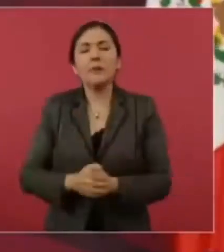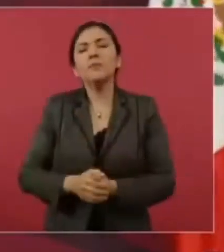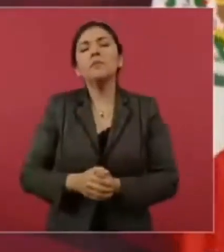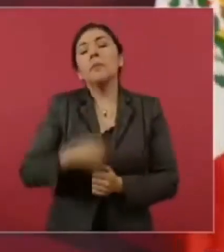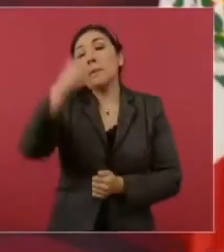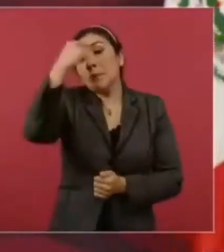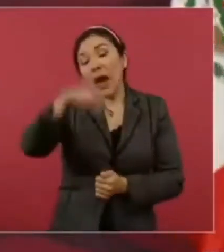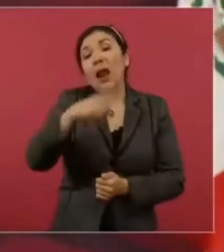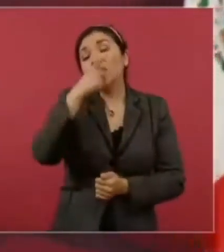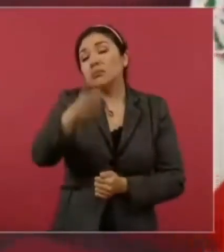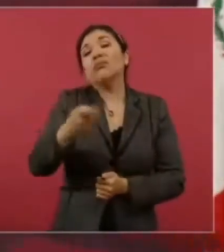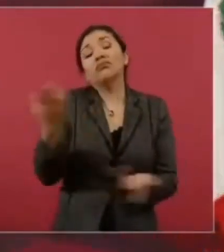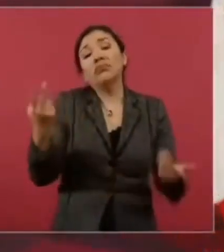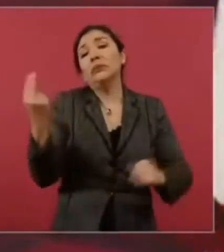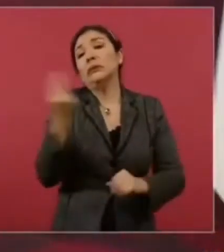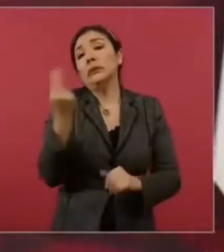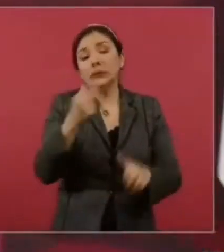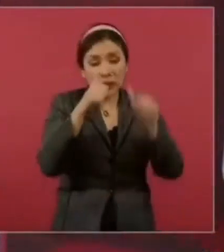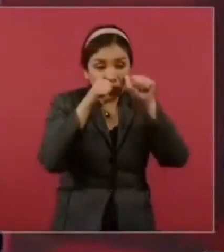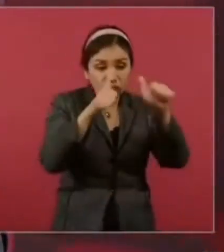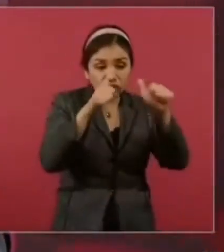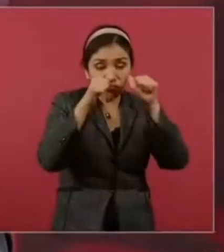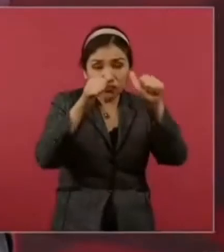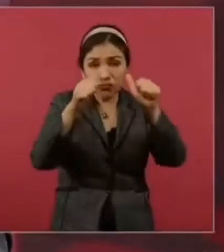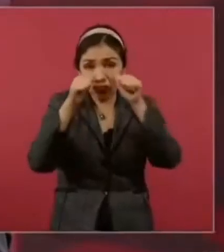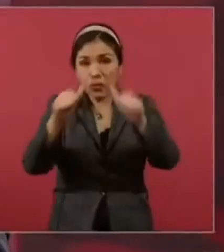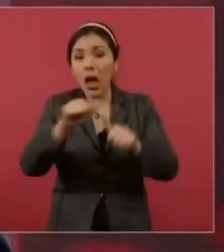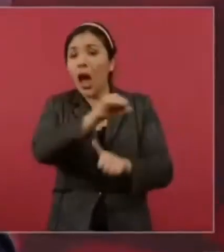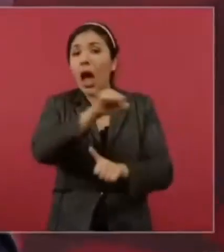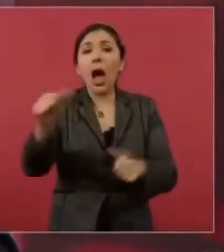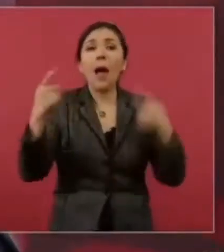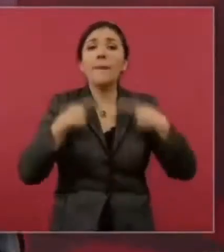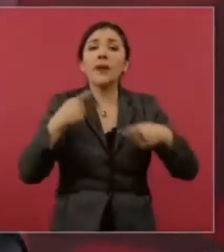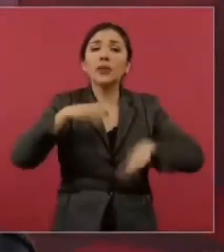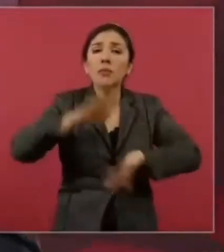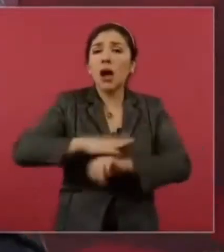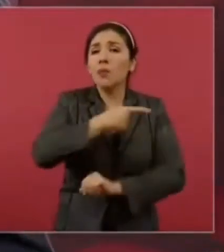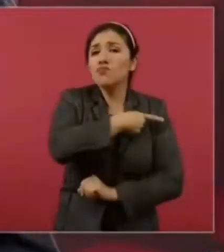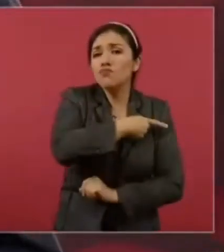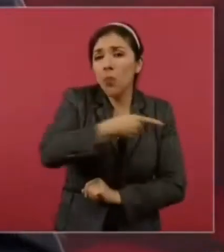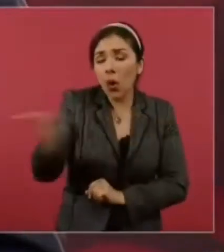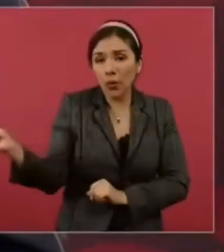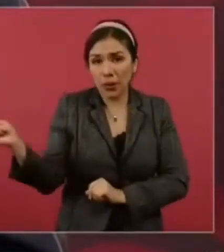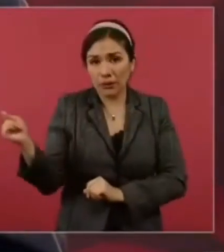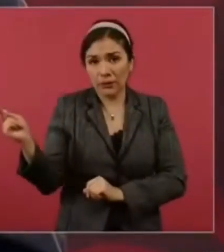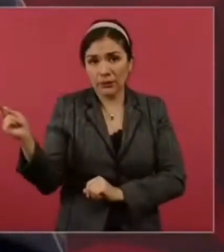Supuestamente para atender a los más pobres.